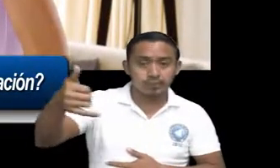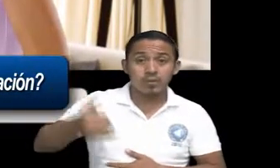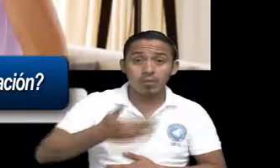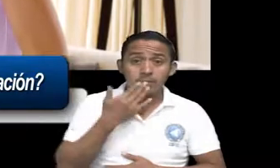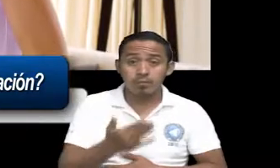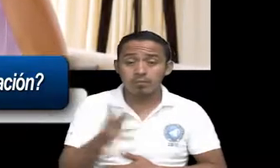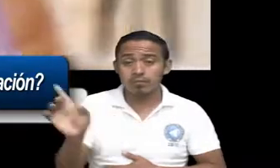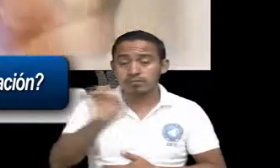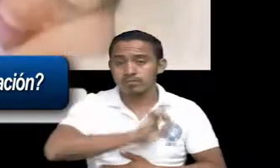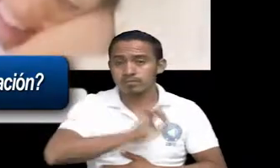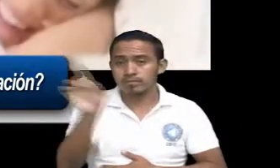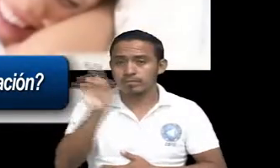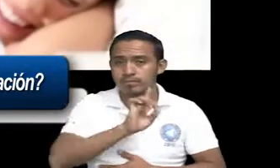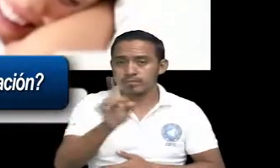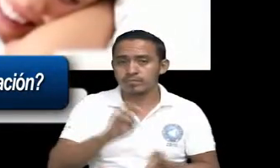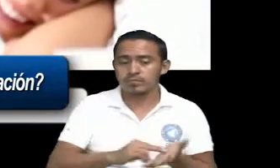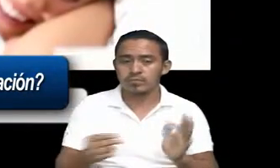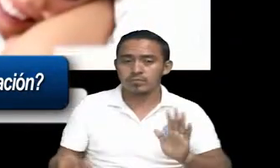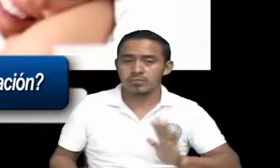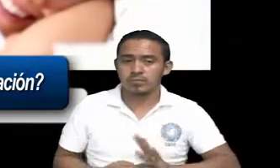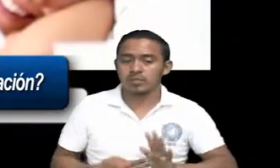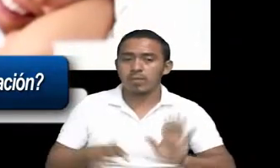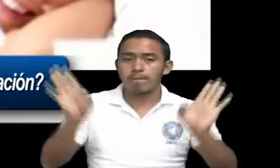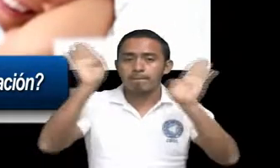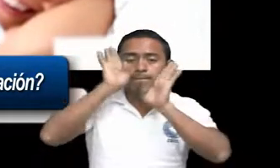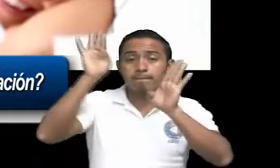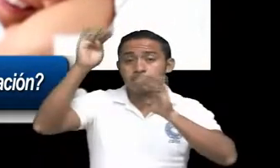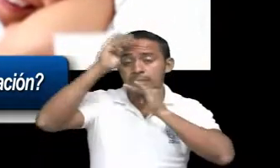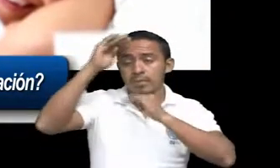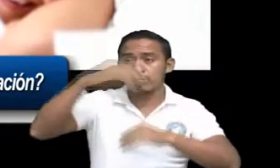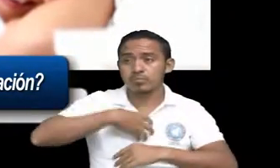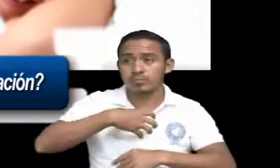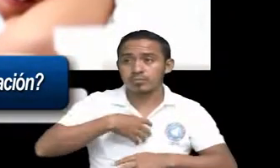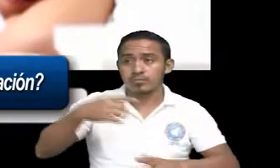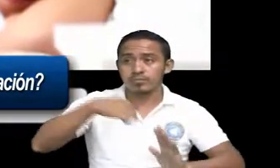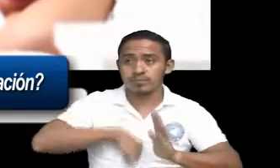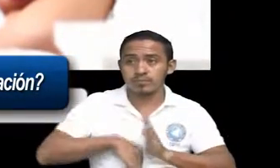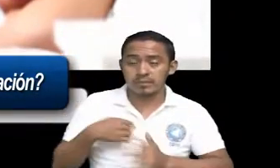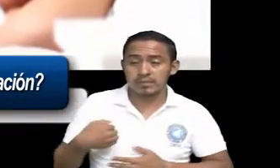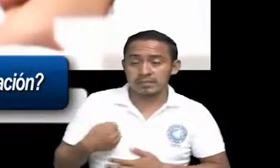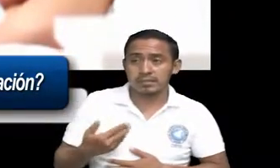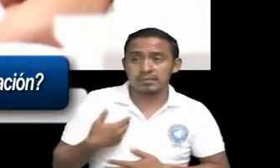bien. Estamos invadiendo la privacidad de la otra persona. Y estamos aunque cediendo.